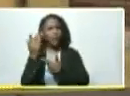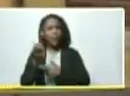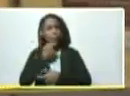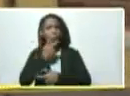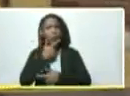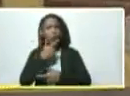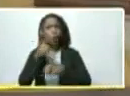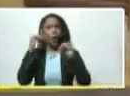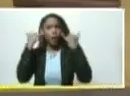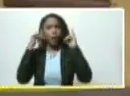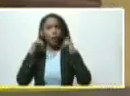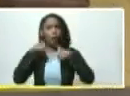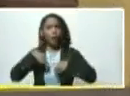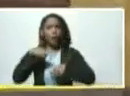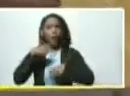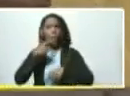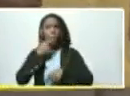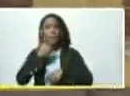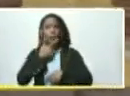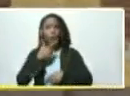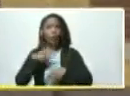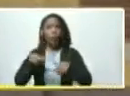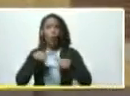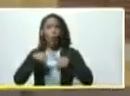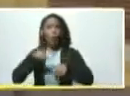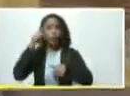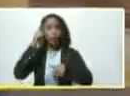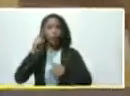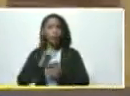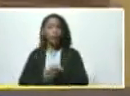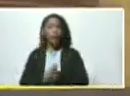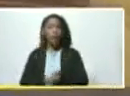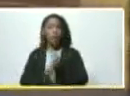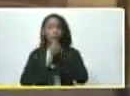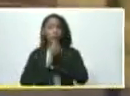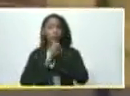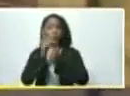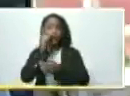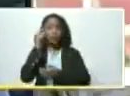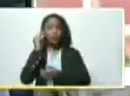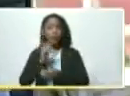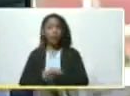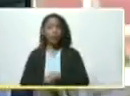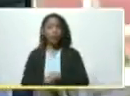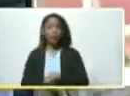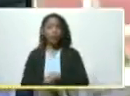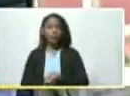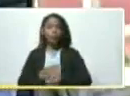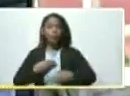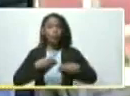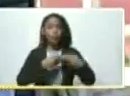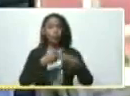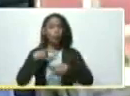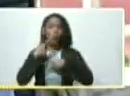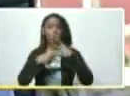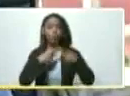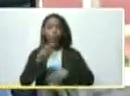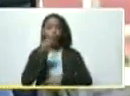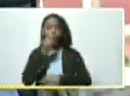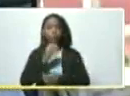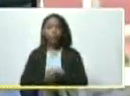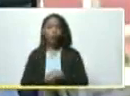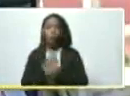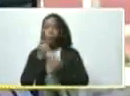este hermoso aniversario, este hermoso escenario del día de hoy con líderes y lideresas de distribución y de producción de alimentos.